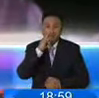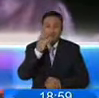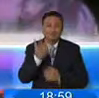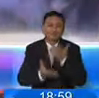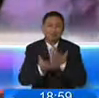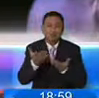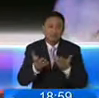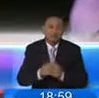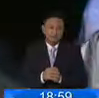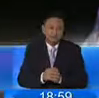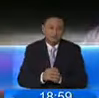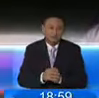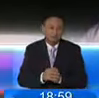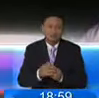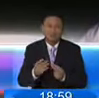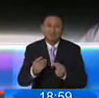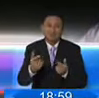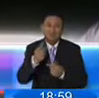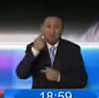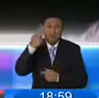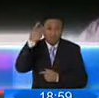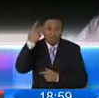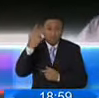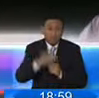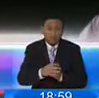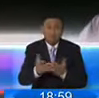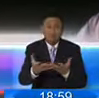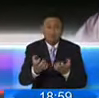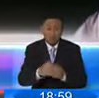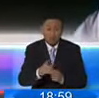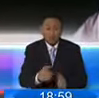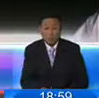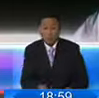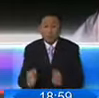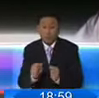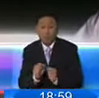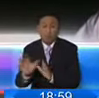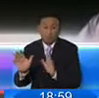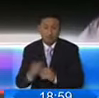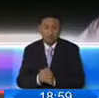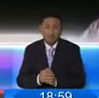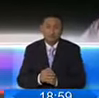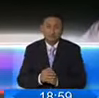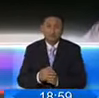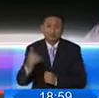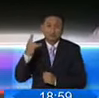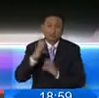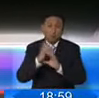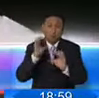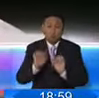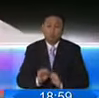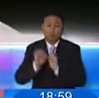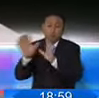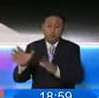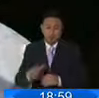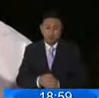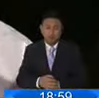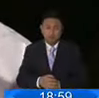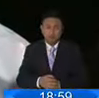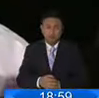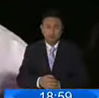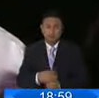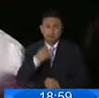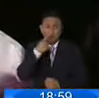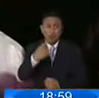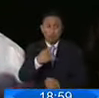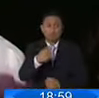la premura de los padres, que tal vez intentaron salvarle la vida, tal vez lo arrojaron del vehículo. El chofer es